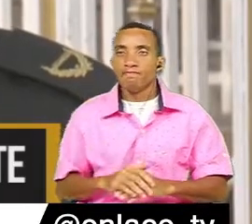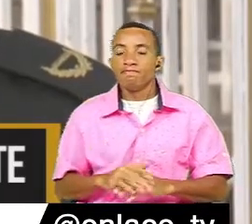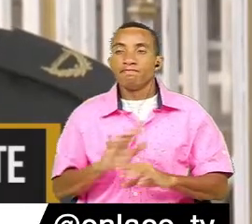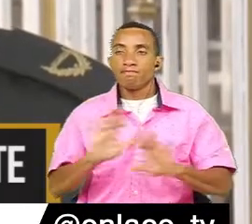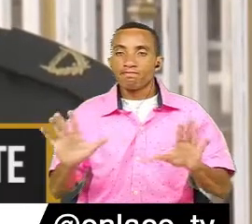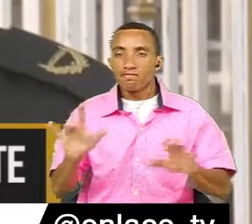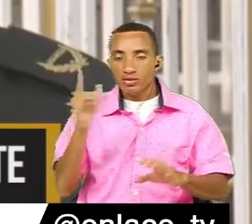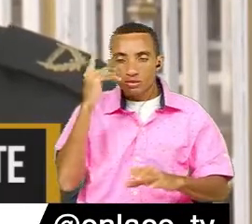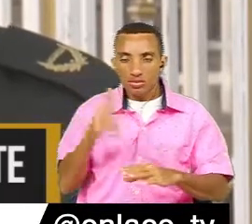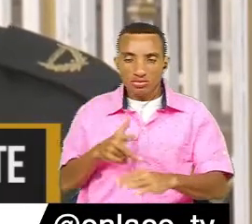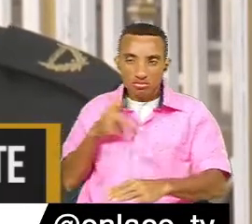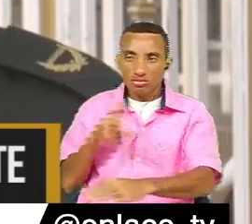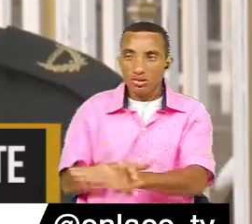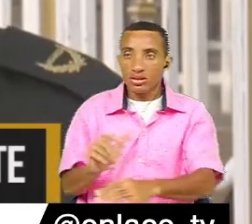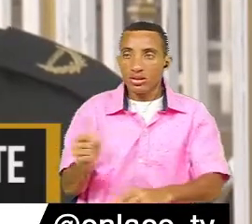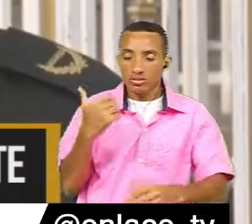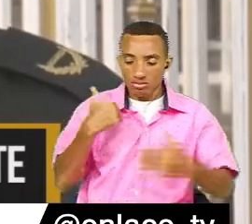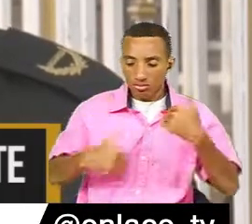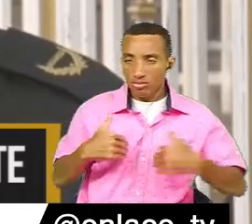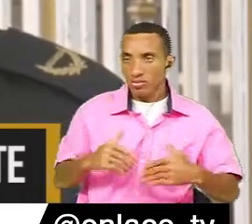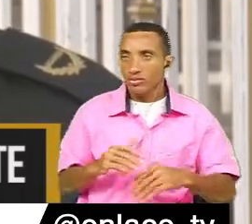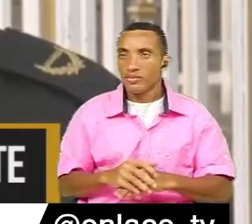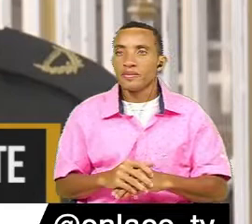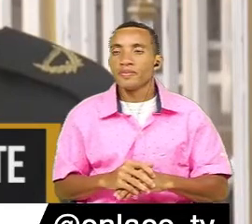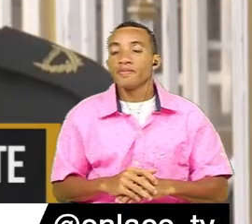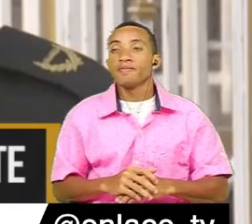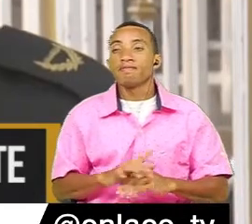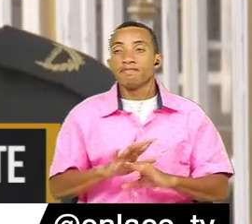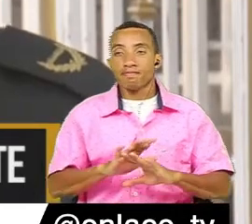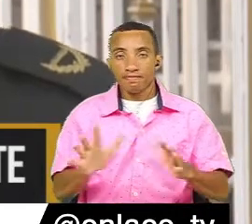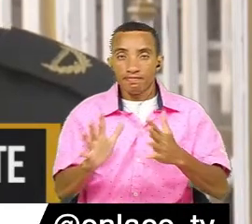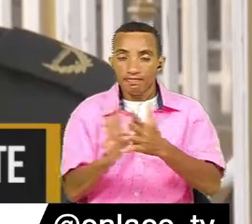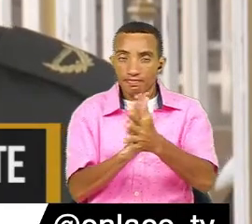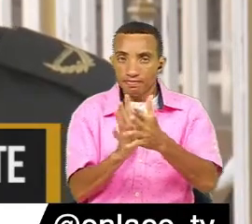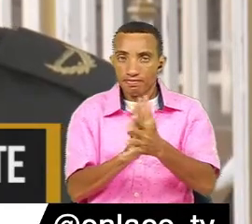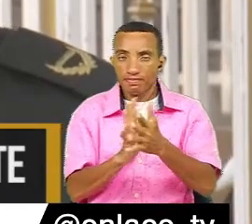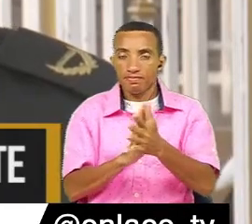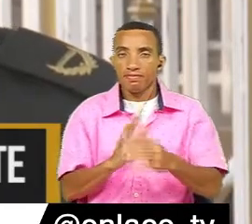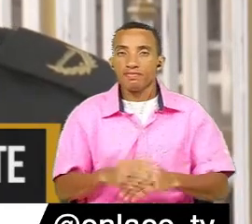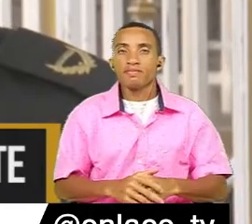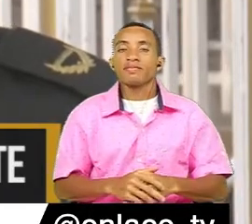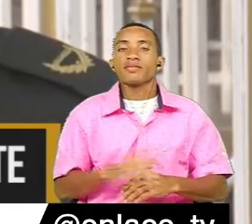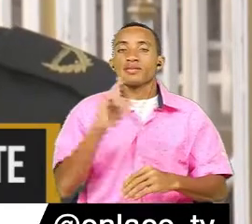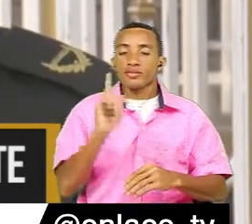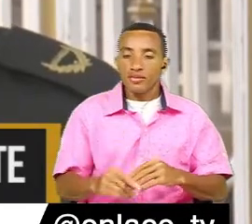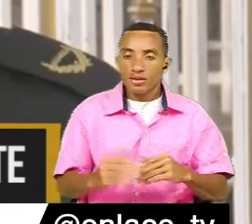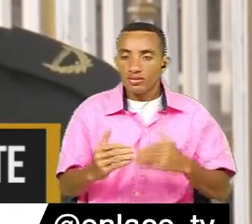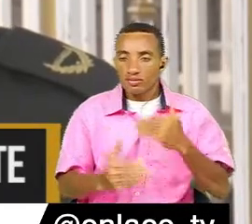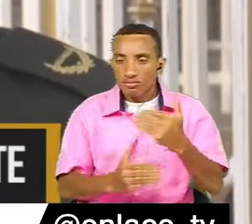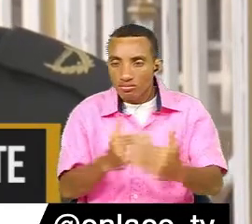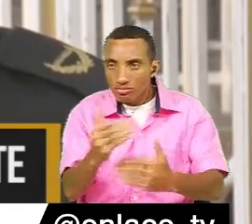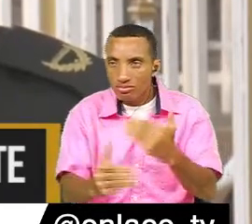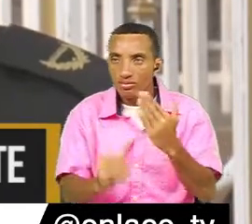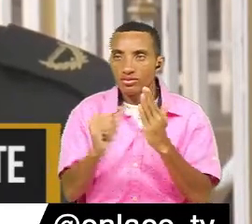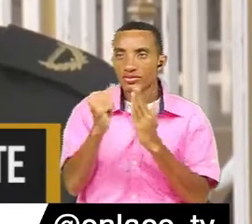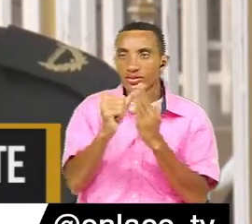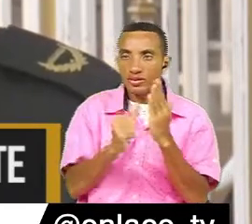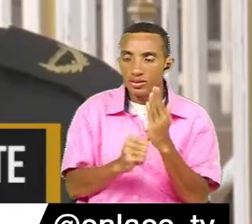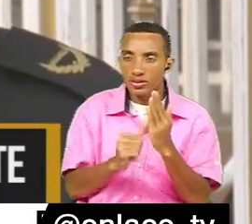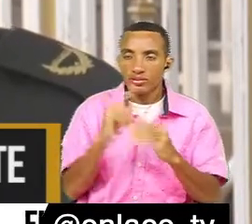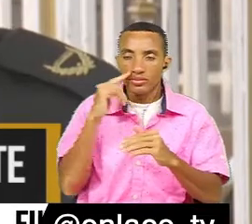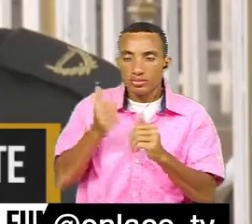lesiones personales. El caso pues como tal requiere pues de una metodología, de un programa a seguir,